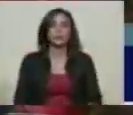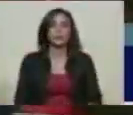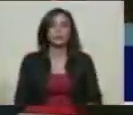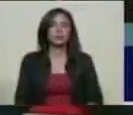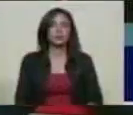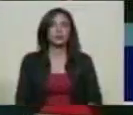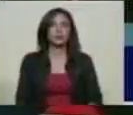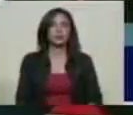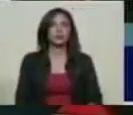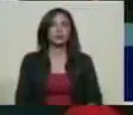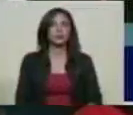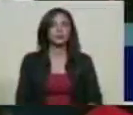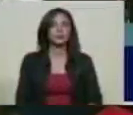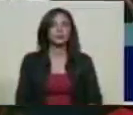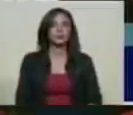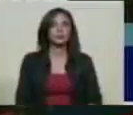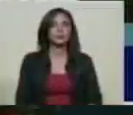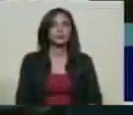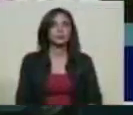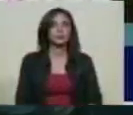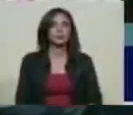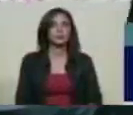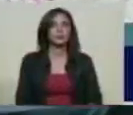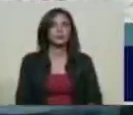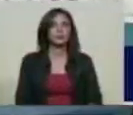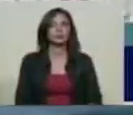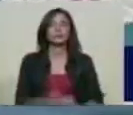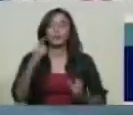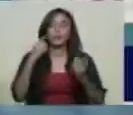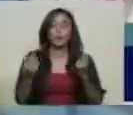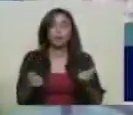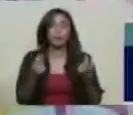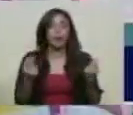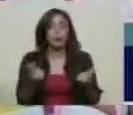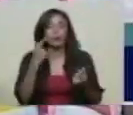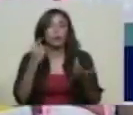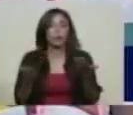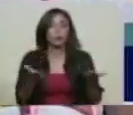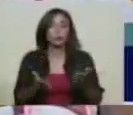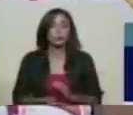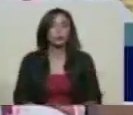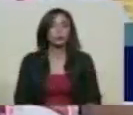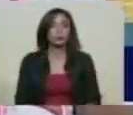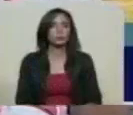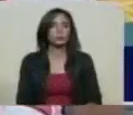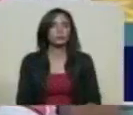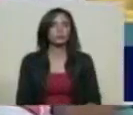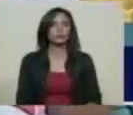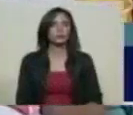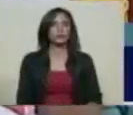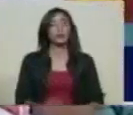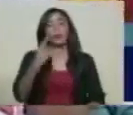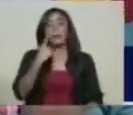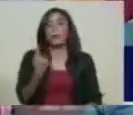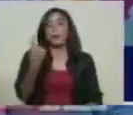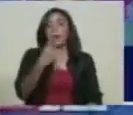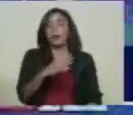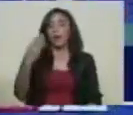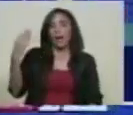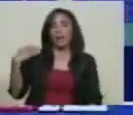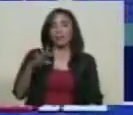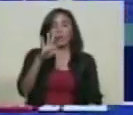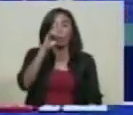Es una instancia que quiero que en esta oportunidad la activemos plenamente. Por primera vez hace 4 años